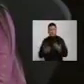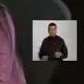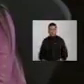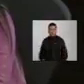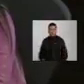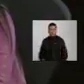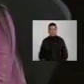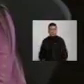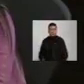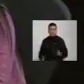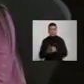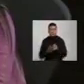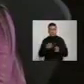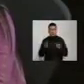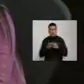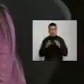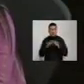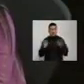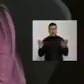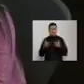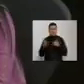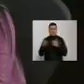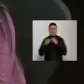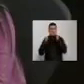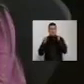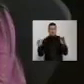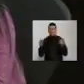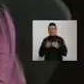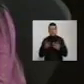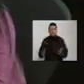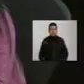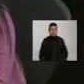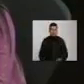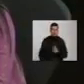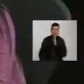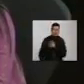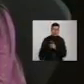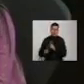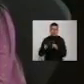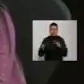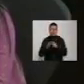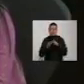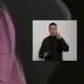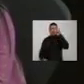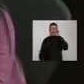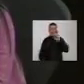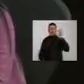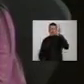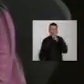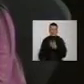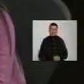de acceso, y asimismo el comercio cerró sus puertas como señal de protesta ante el abandono y la indiferencia del gobierno